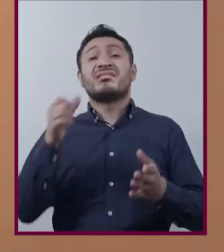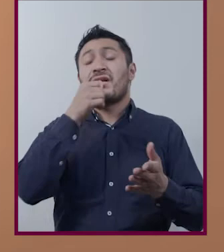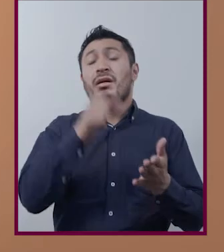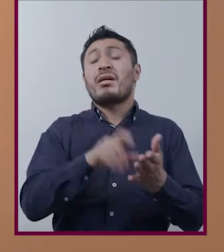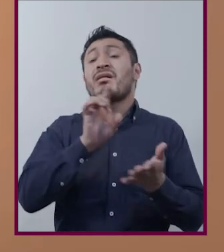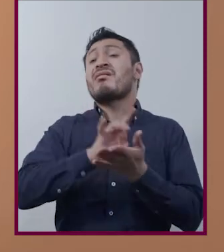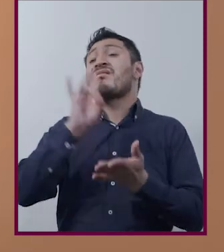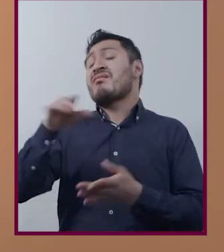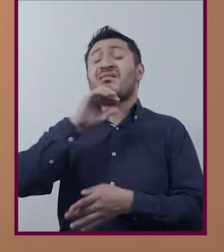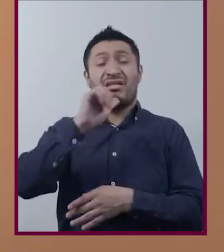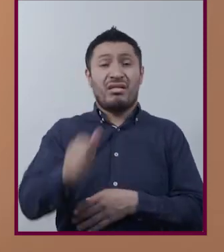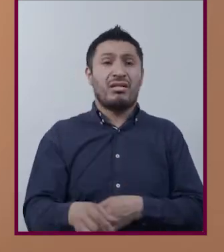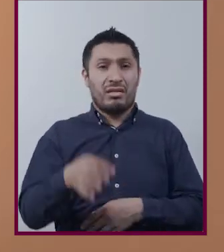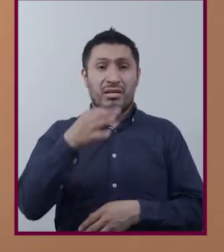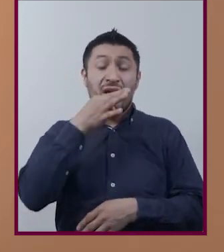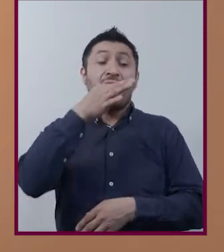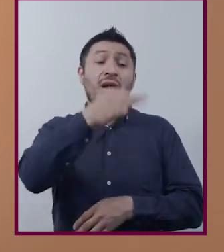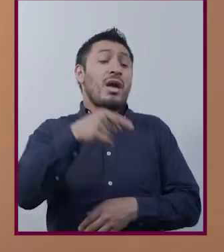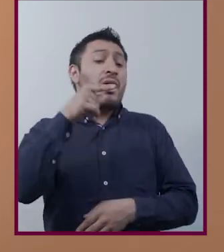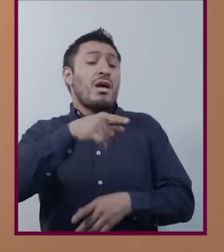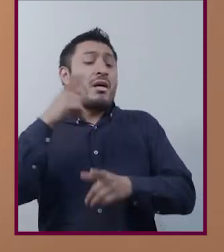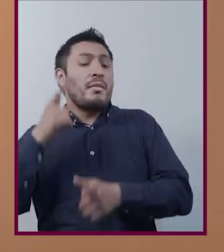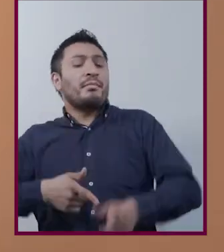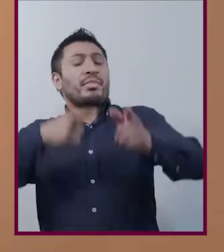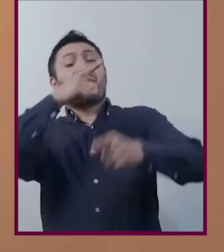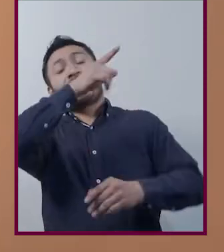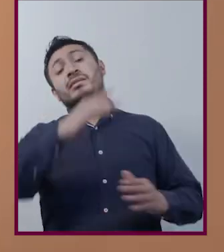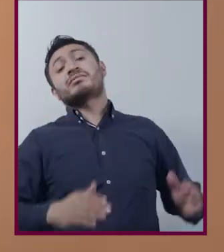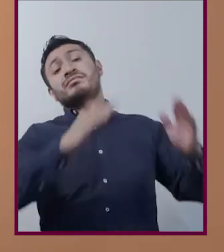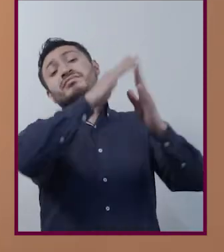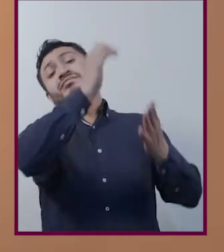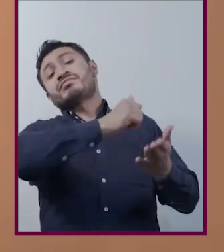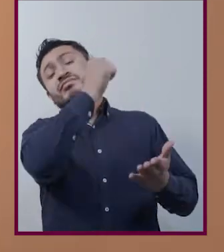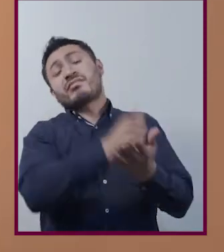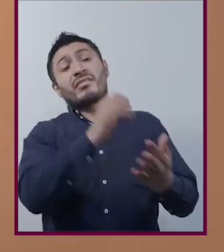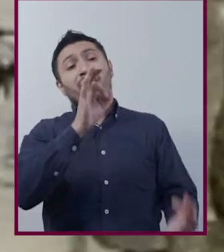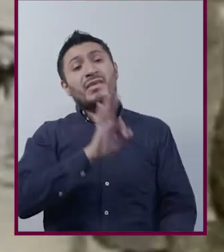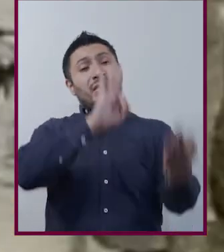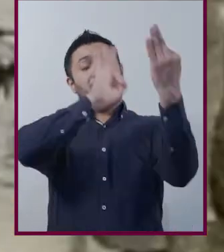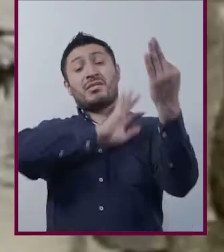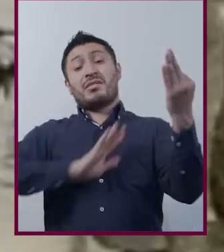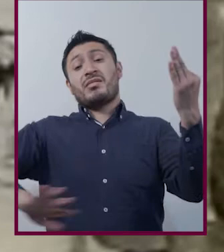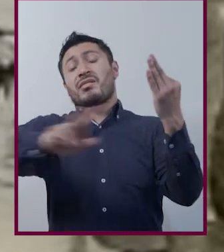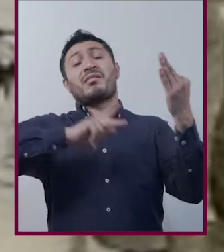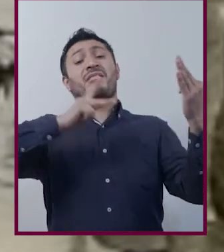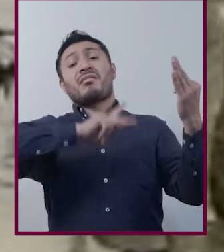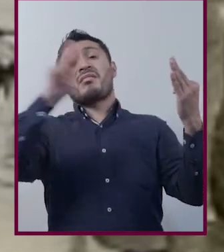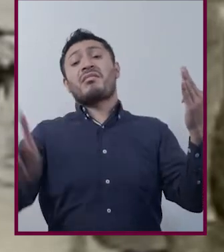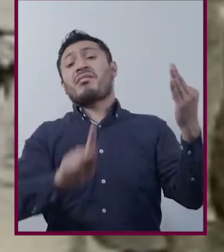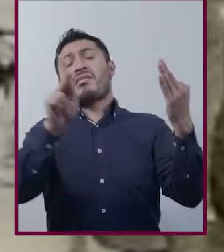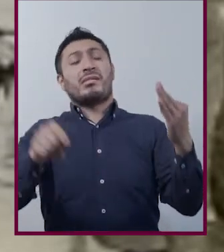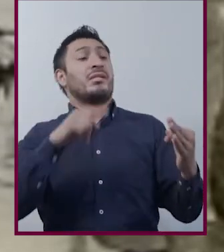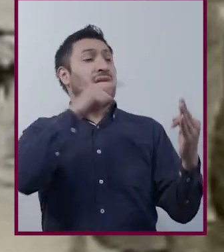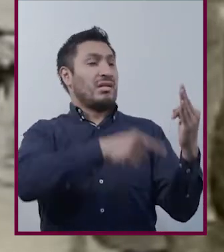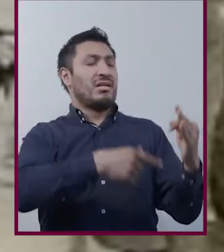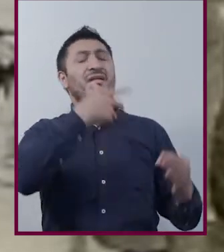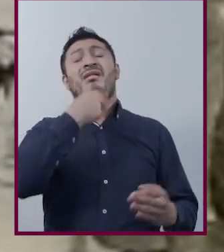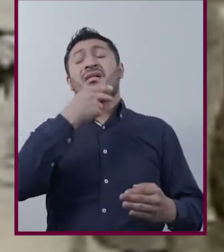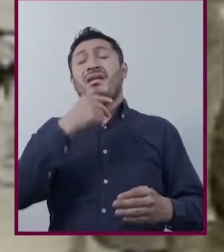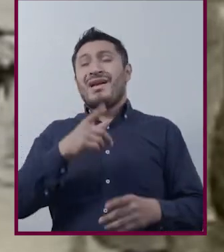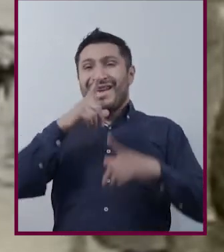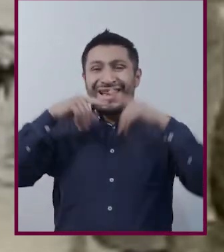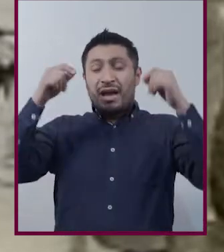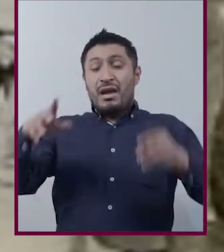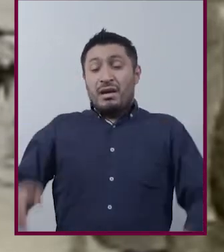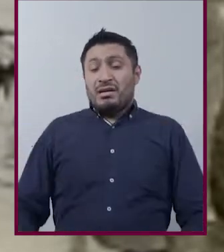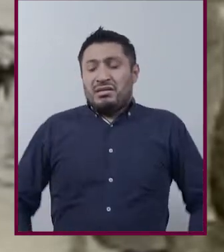cartas. Le avisaron que lo iban a matar en el cerro de la ciudad, frente al pueblo. Él se sonreía. Agarró su muleta y se